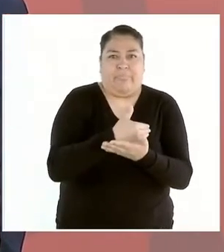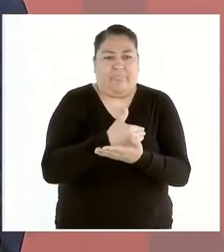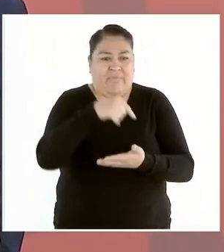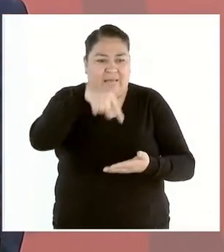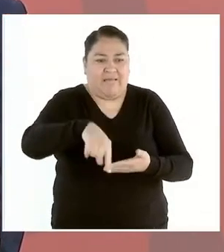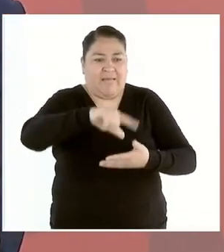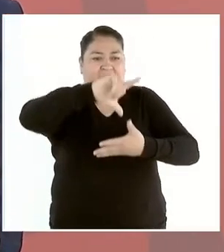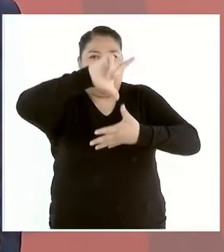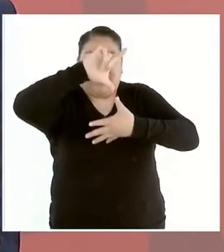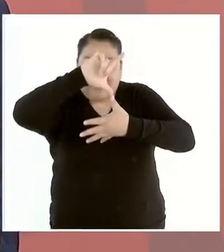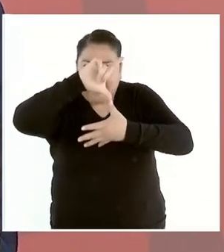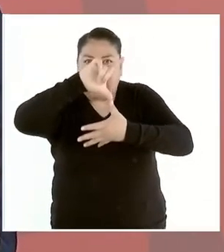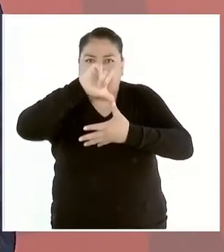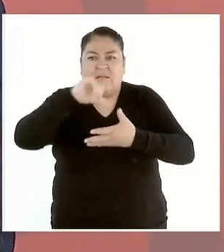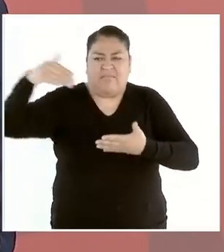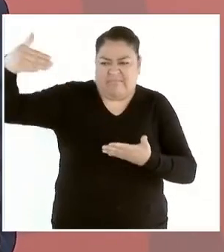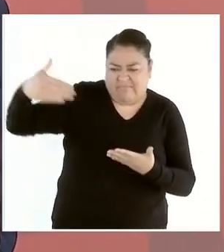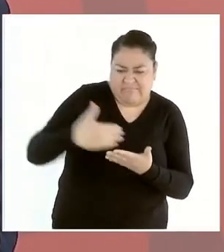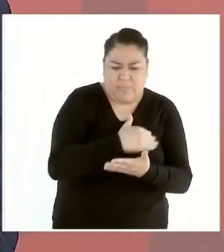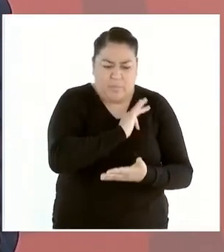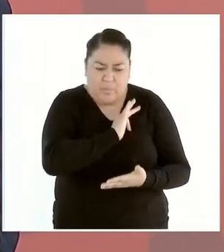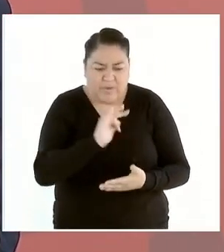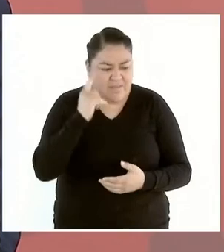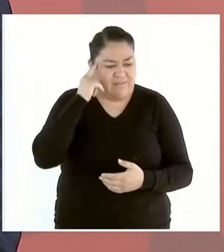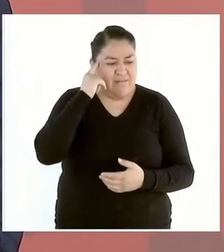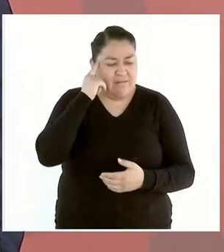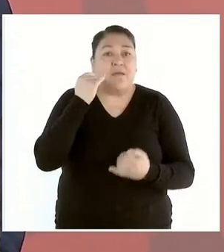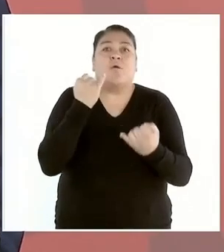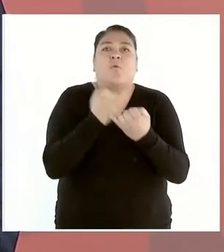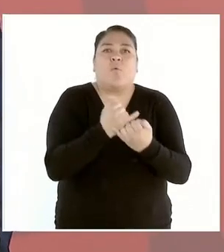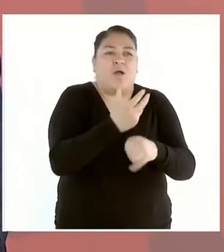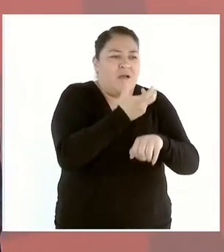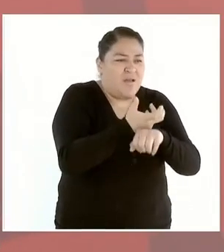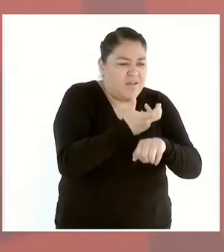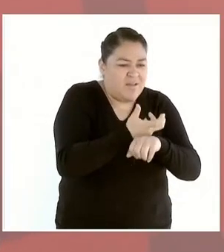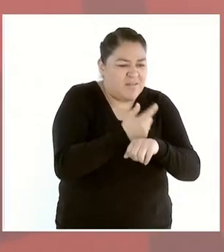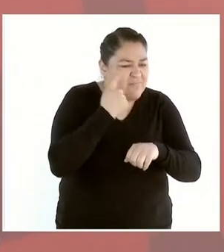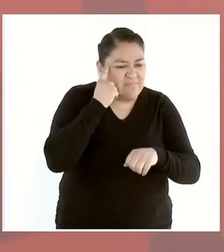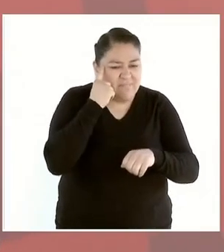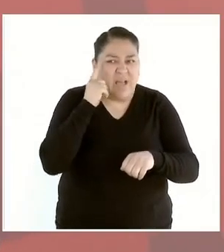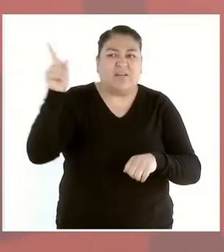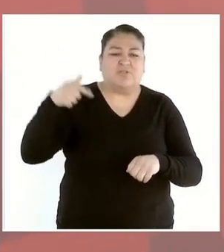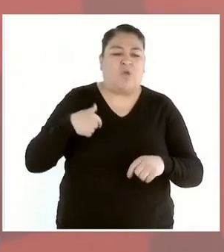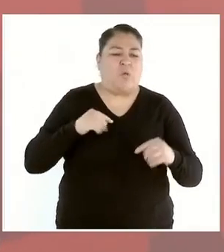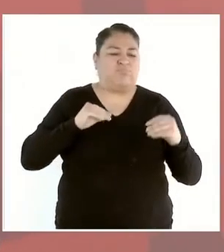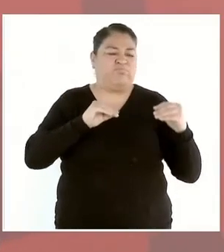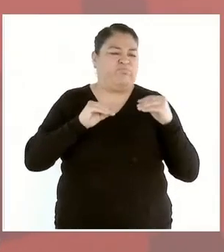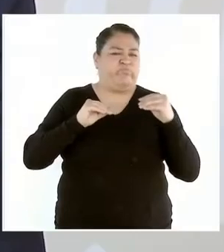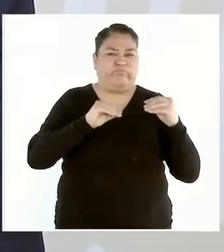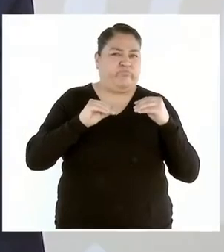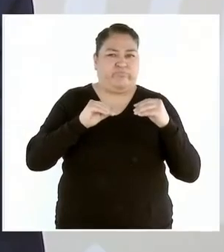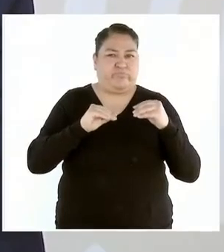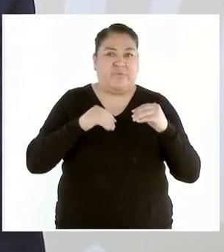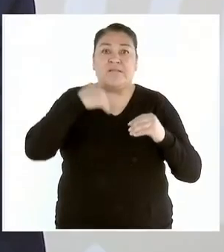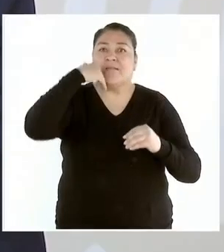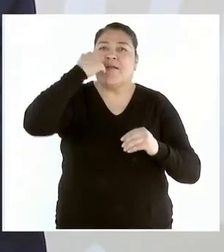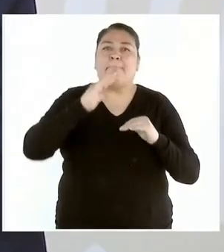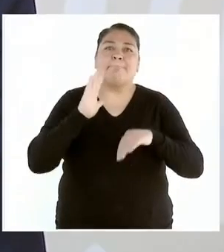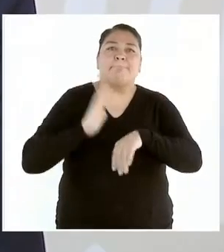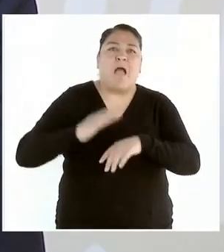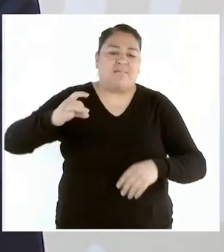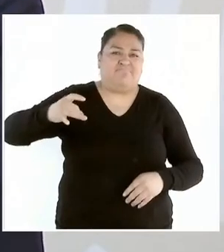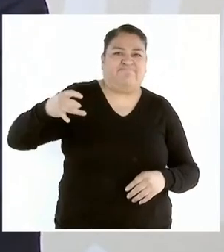latina y competir con eeuu con el mismo propósito